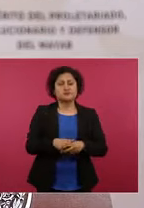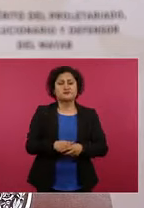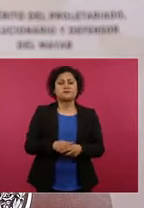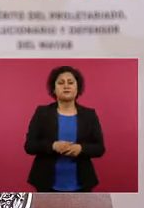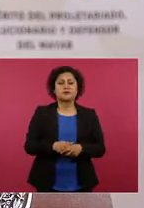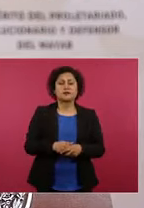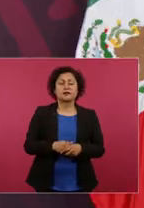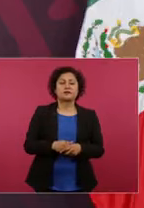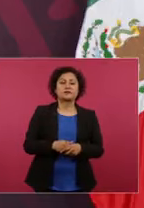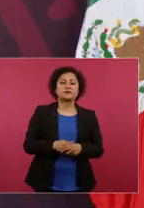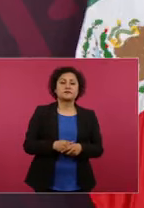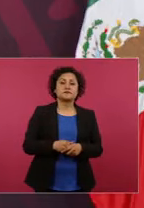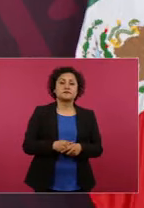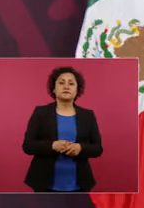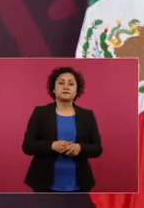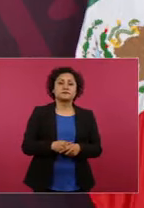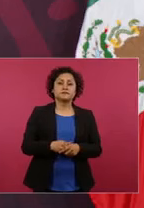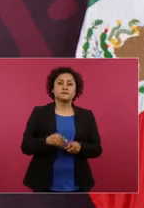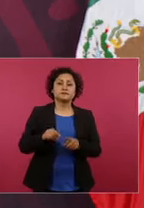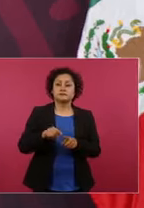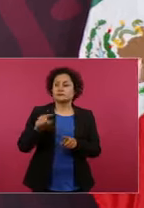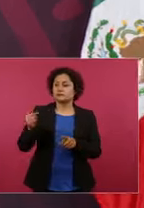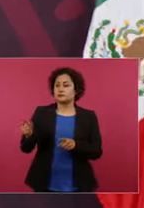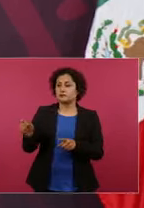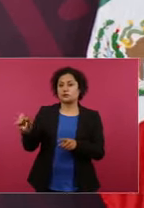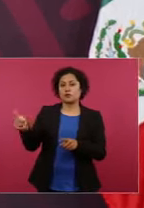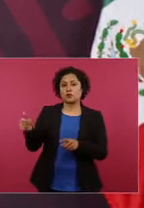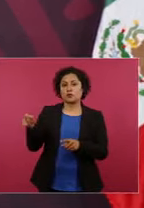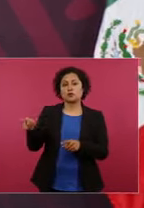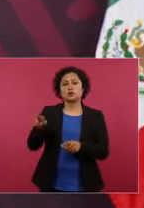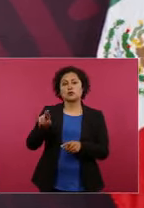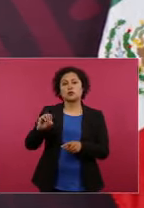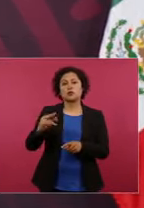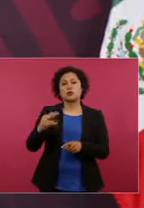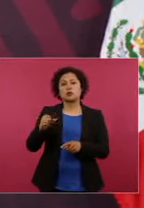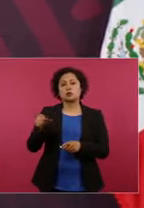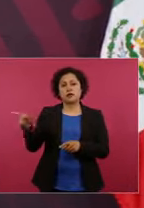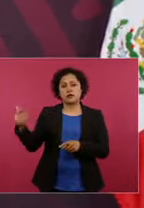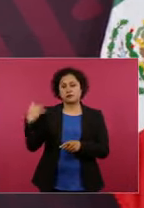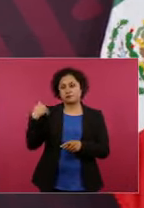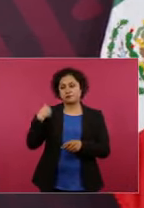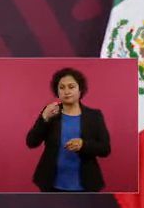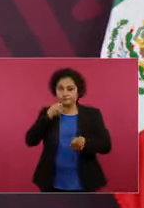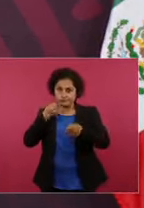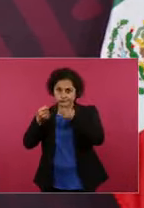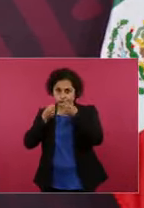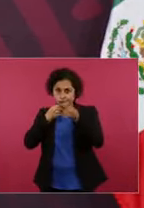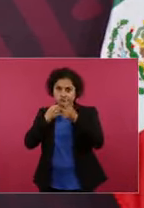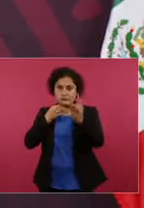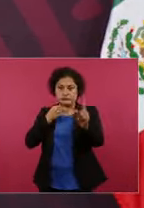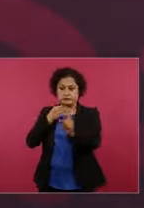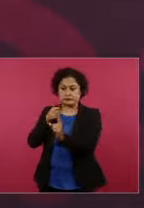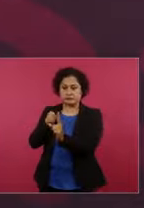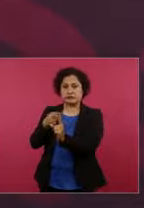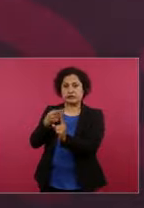me dio el finado Rocha una entrevista y él estaba ahí y me dijo, te espero.